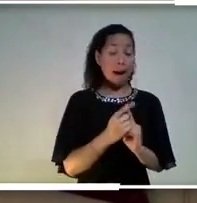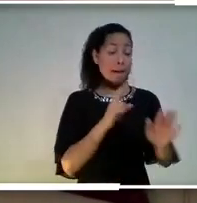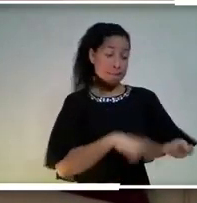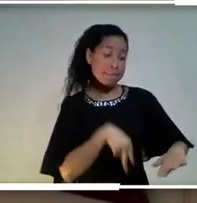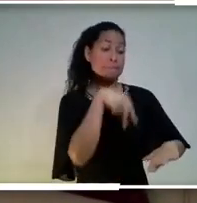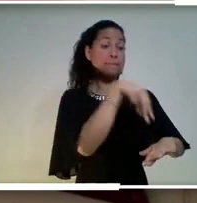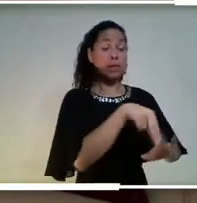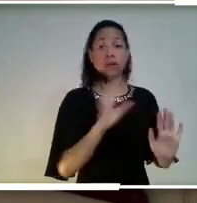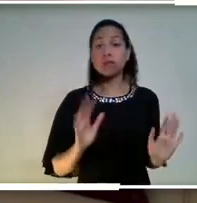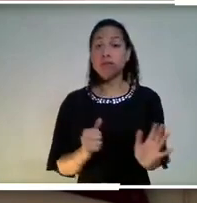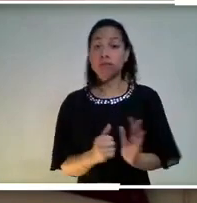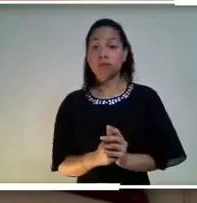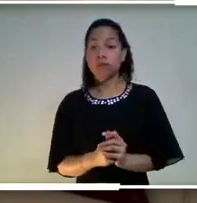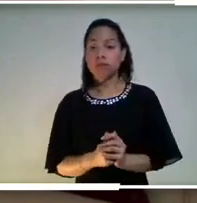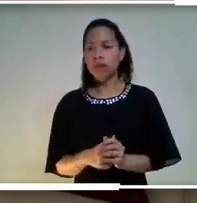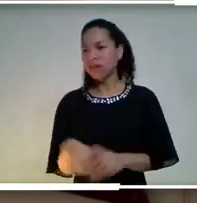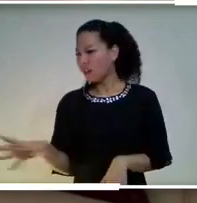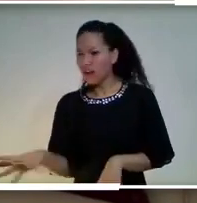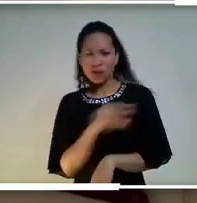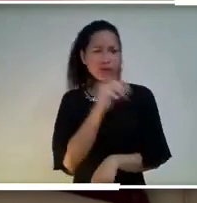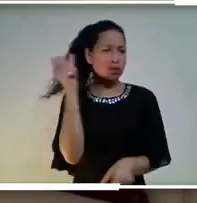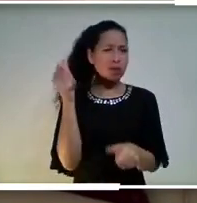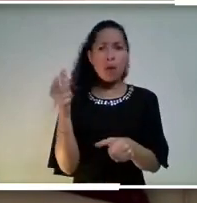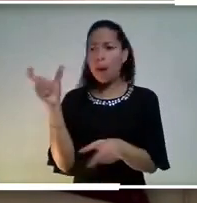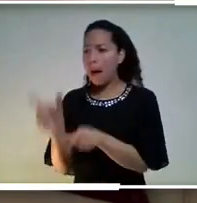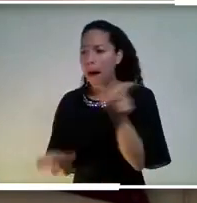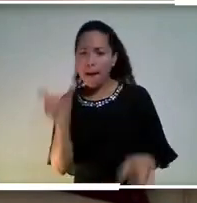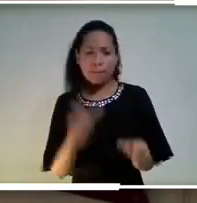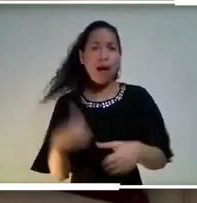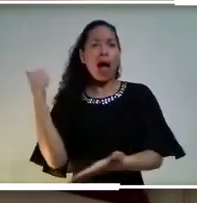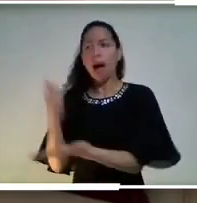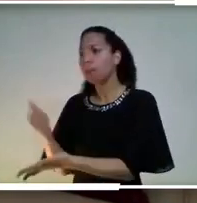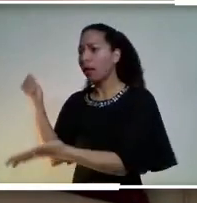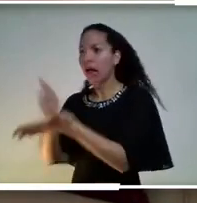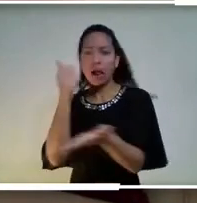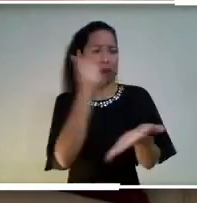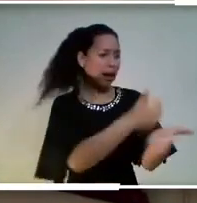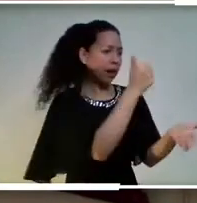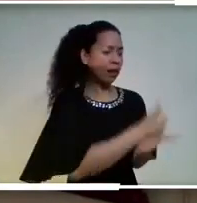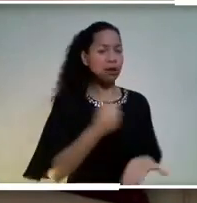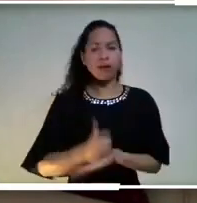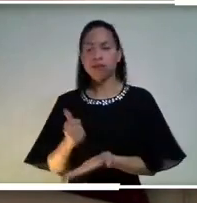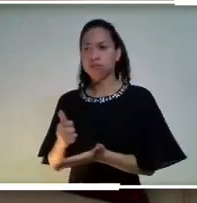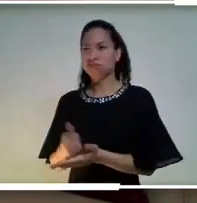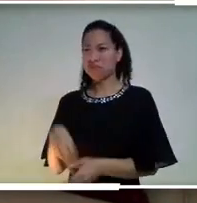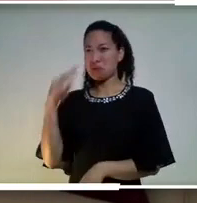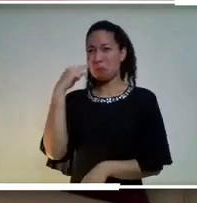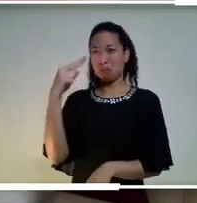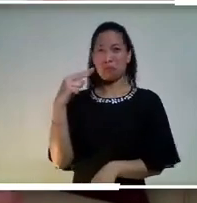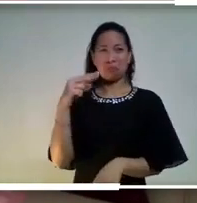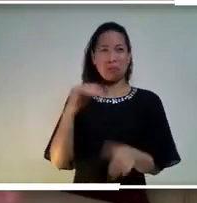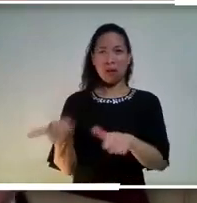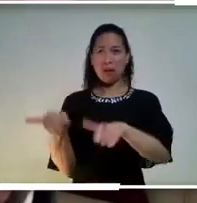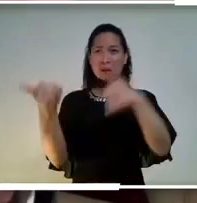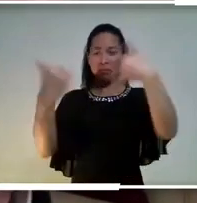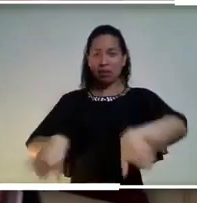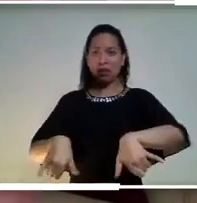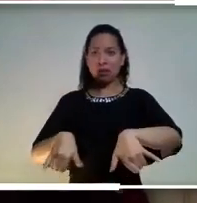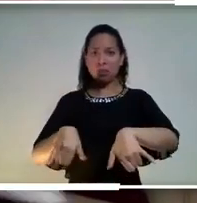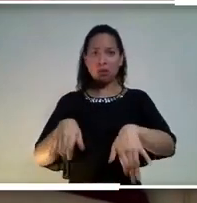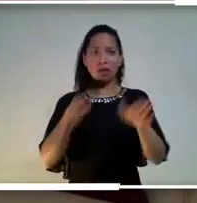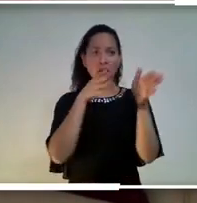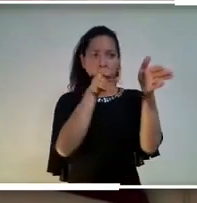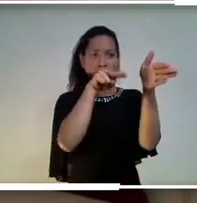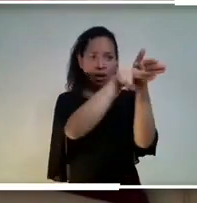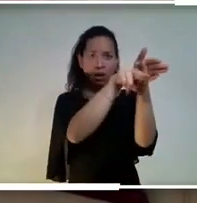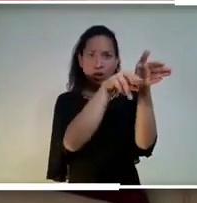y cuando terminó el funeral vi que la gente salió tan confundida no sabía dónde estaba el muerto si se arriba